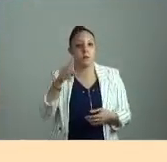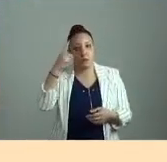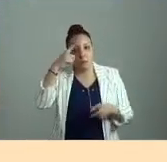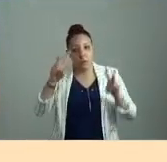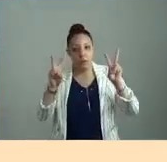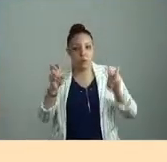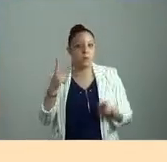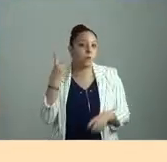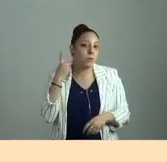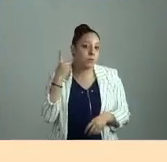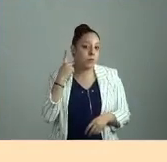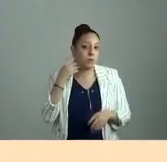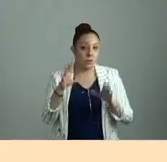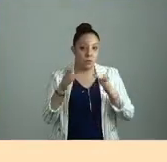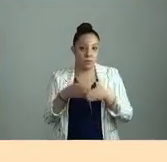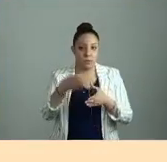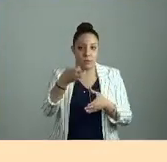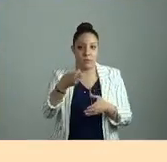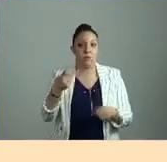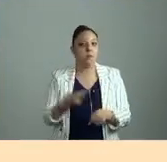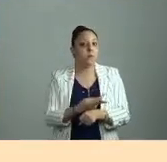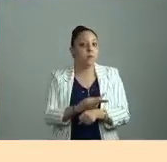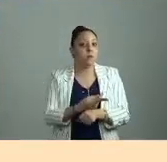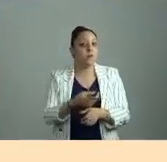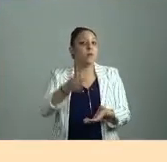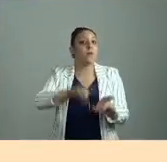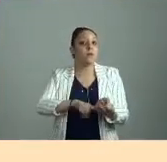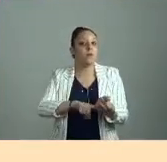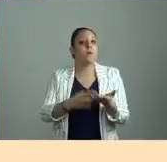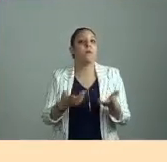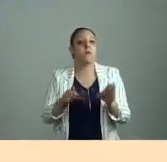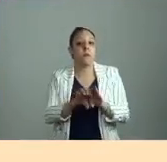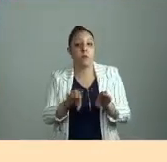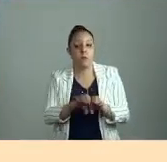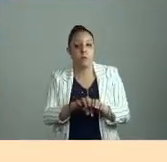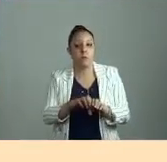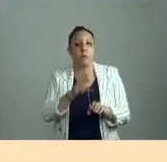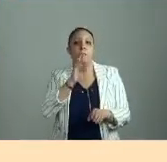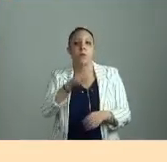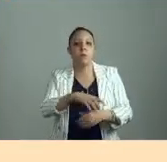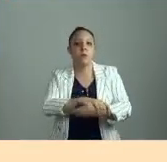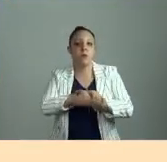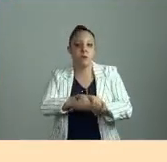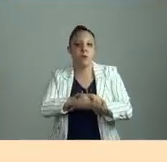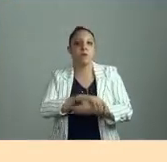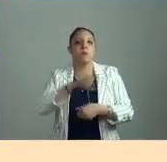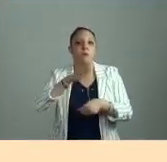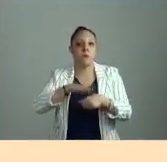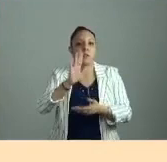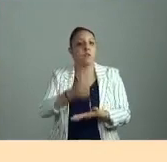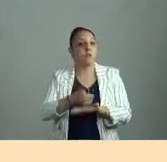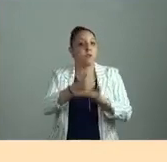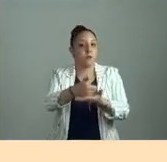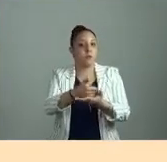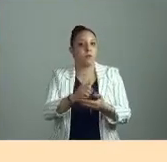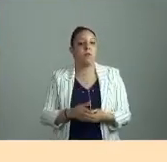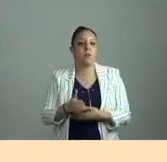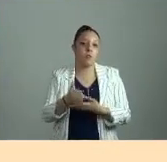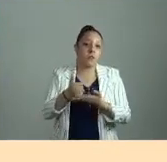comunidad cómo se pueden fortalecer la relación de sólida dieta esto transforma el tejido